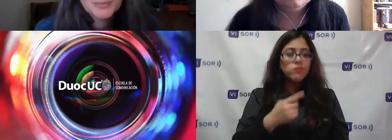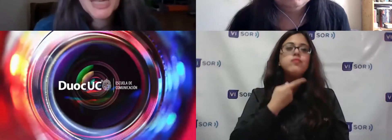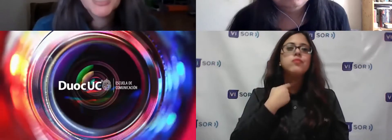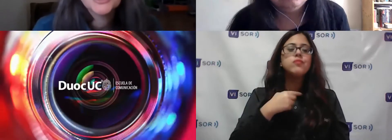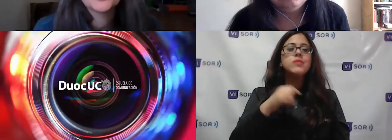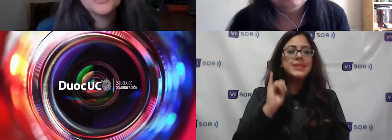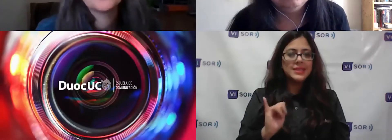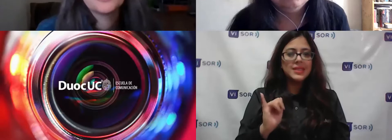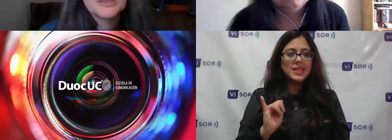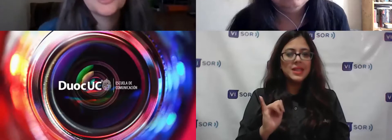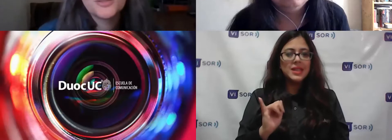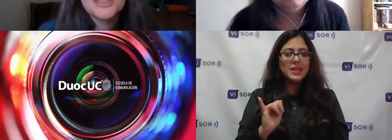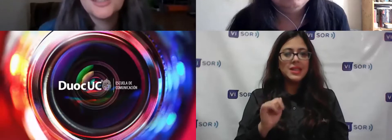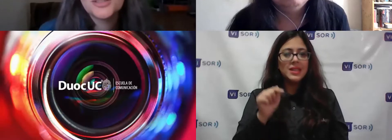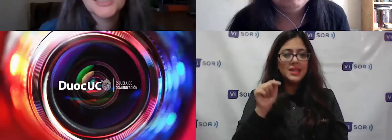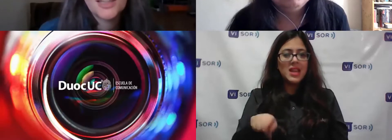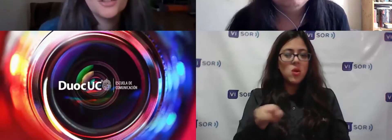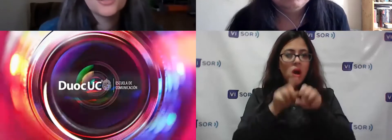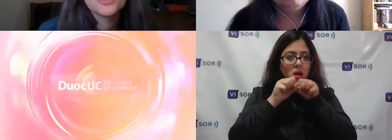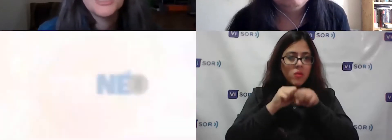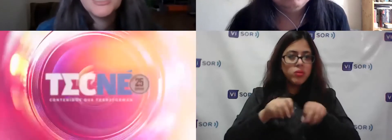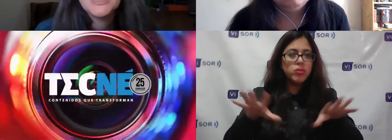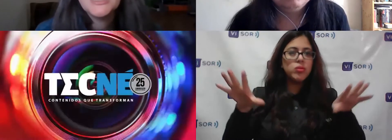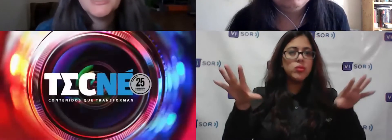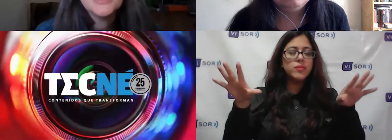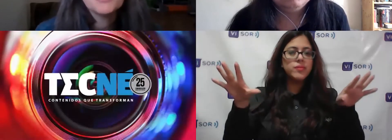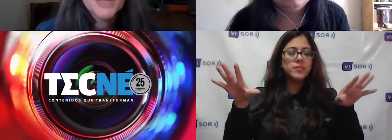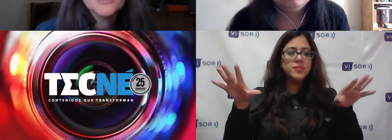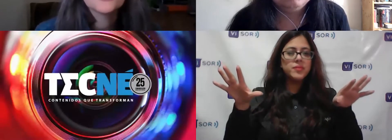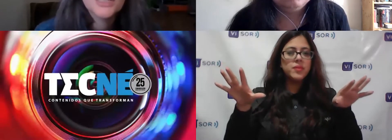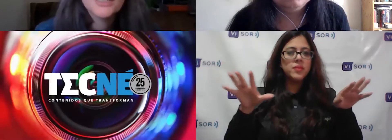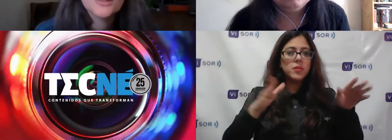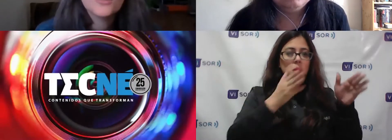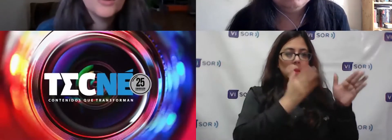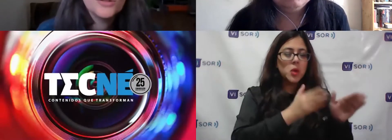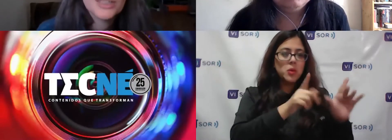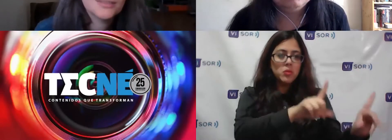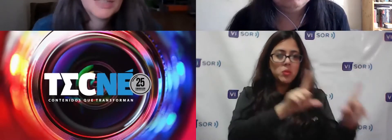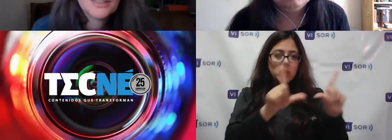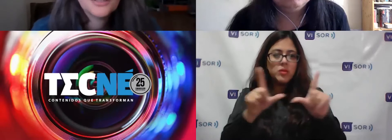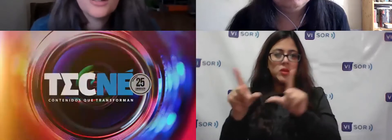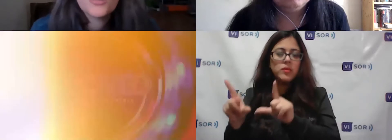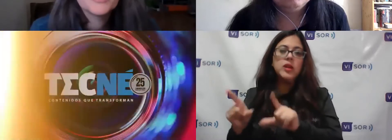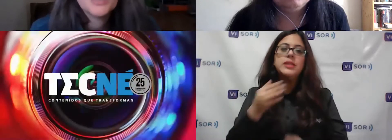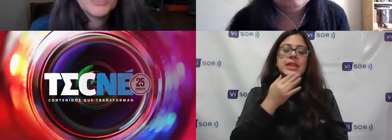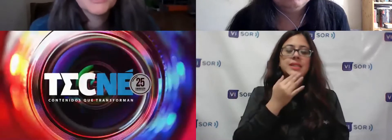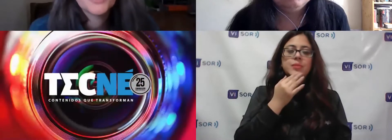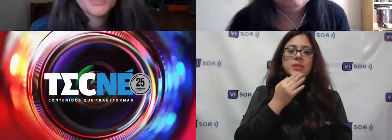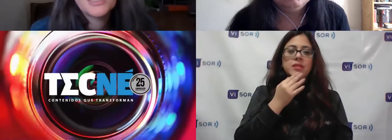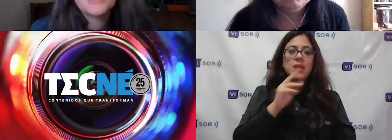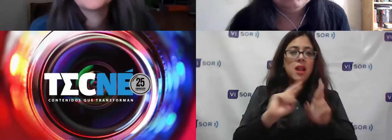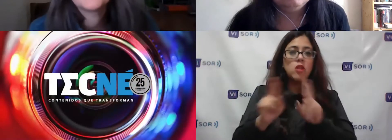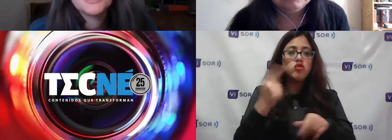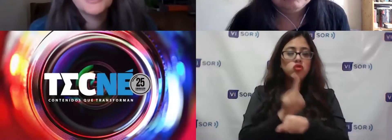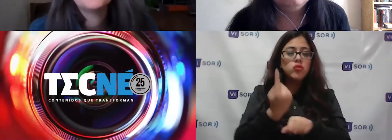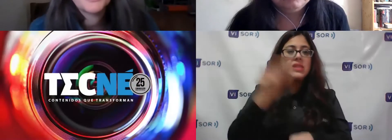viajando por esos distintos estadios y también como en relación a lo que conversamos antes ver